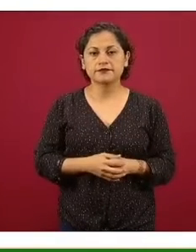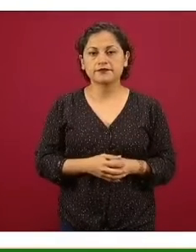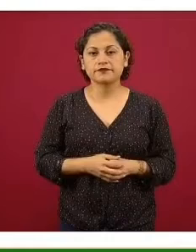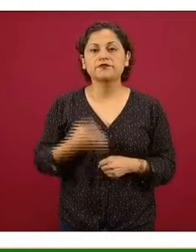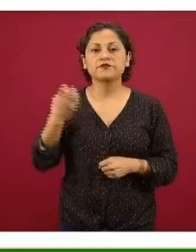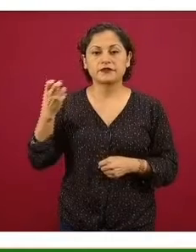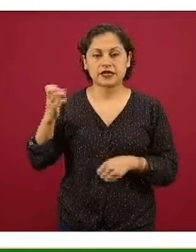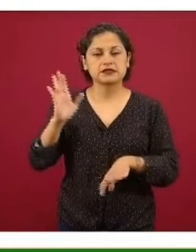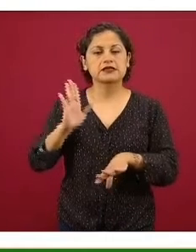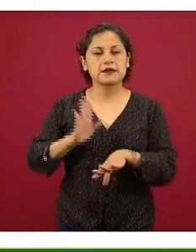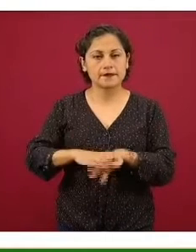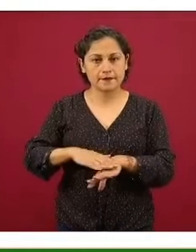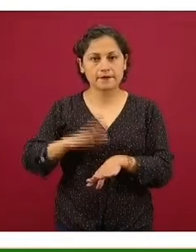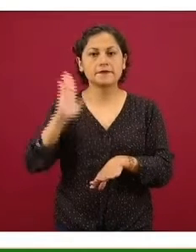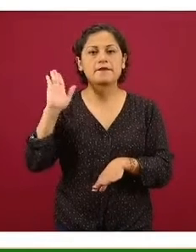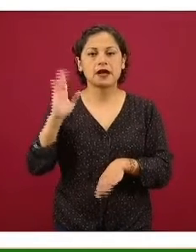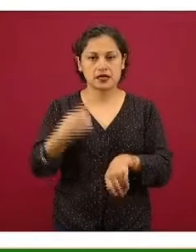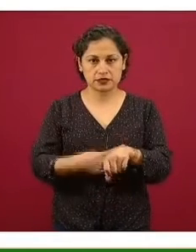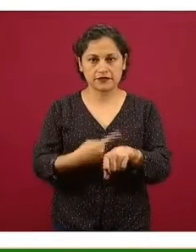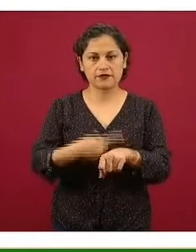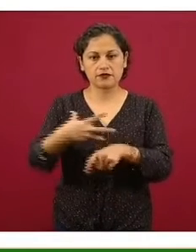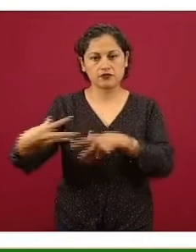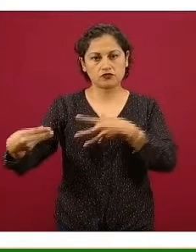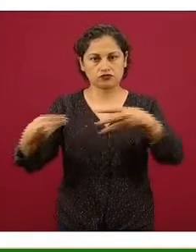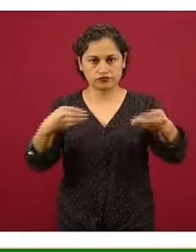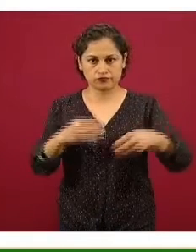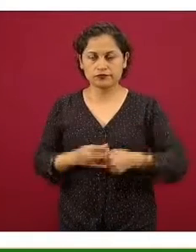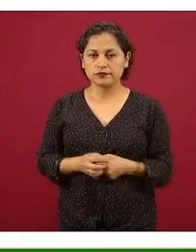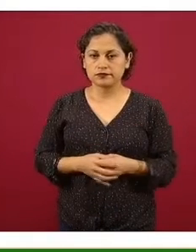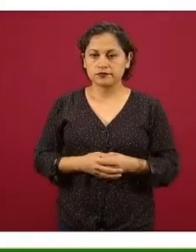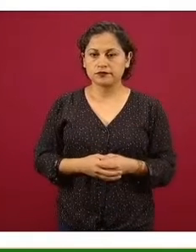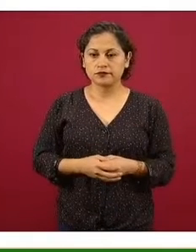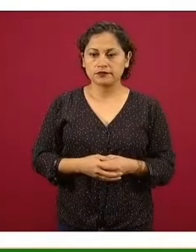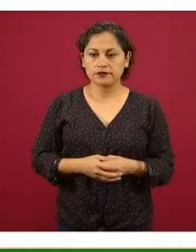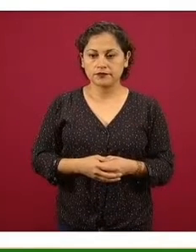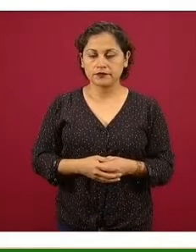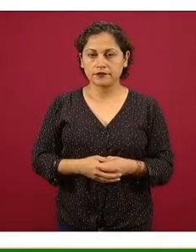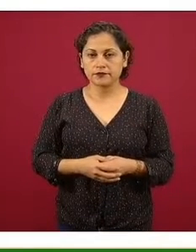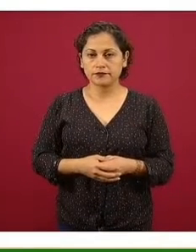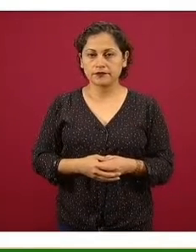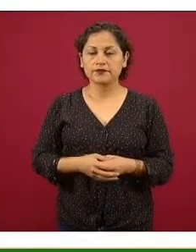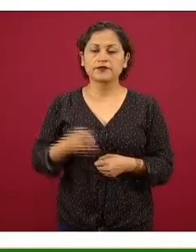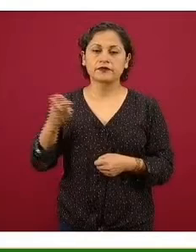contribuido en mayor cantidad a su curva epidémica y también ha contribuido de manera